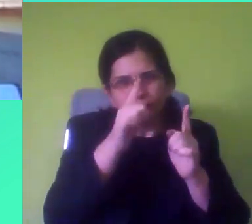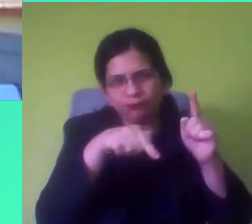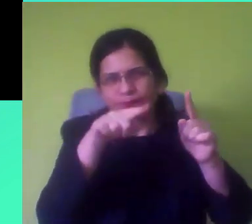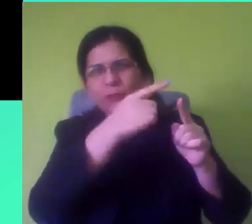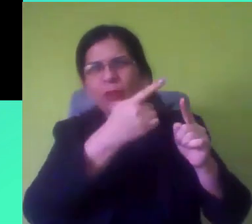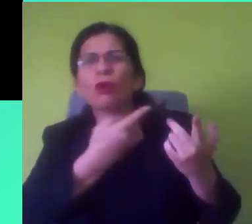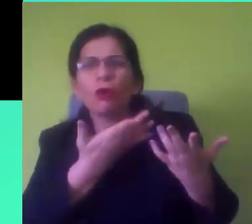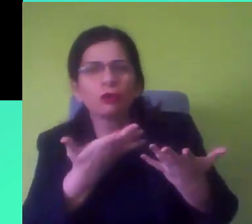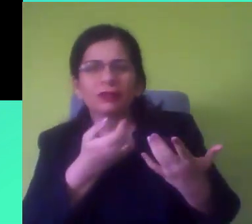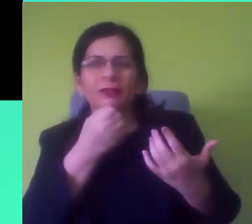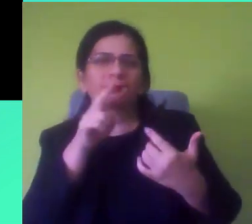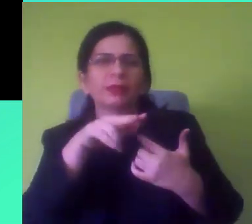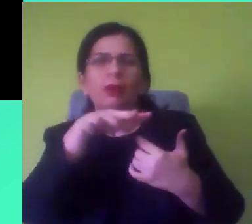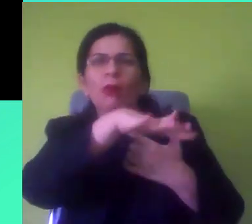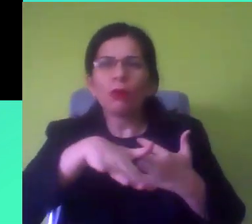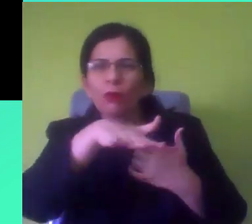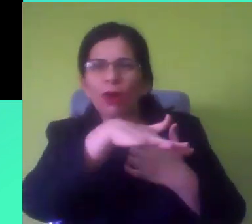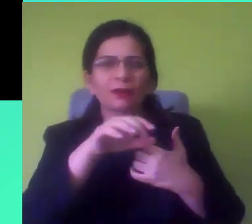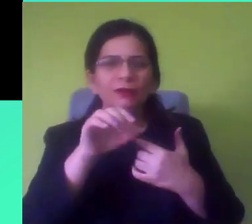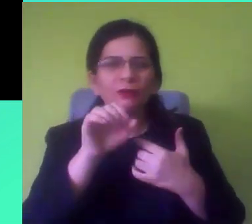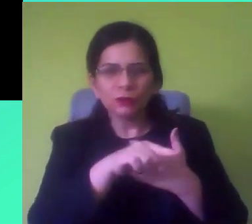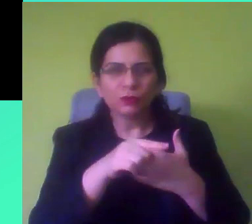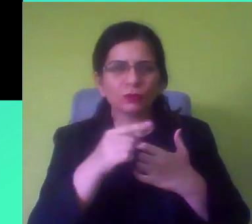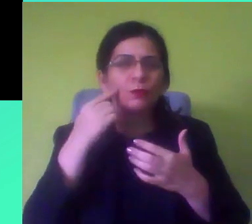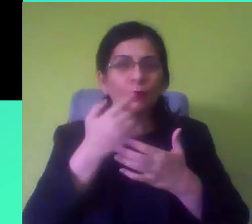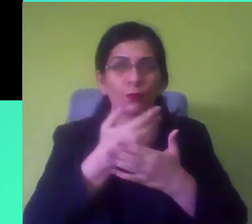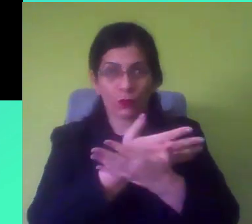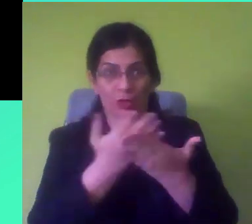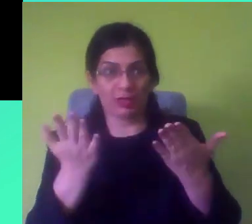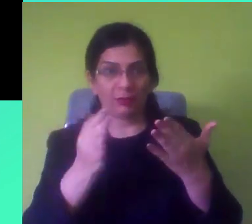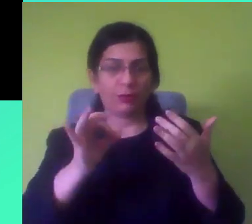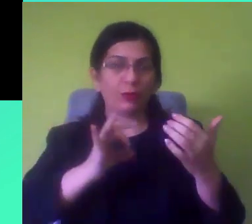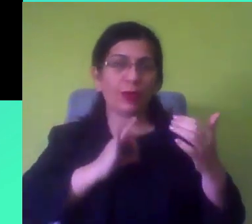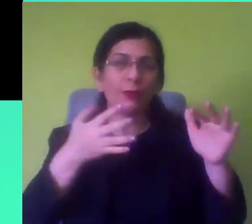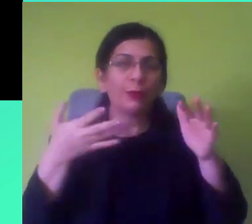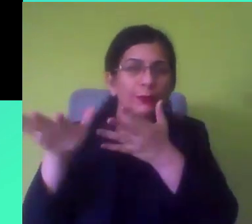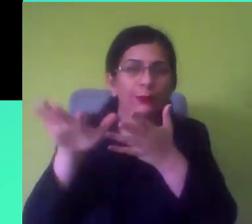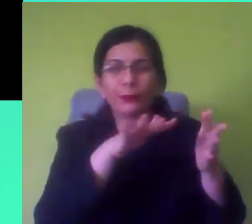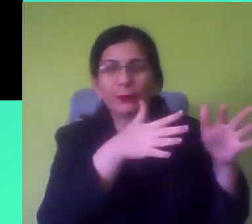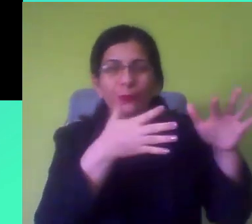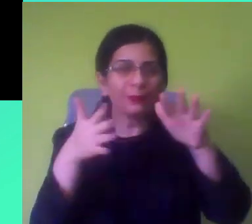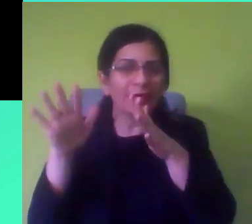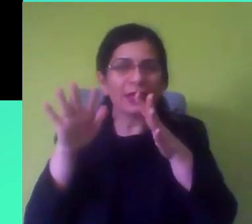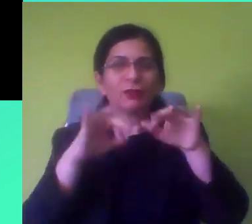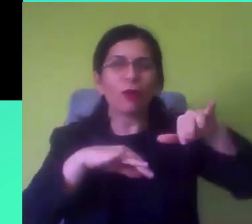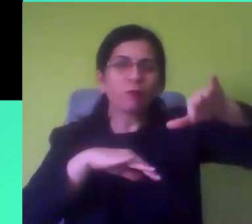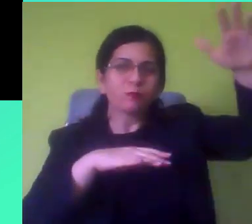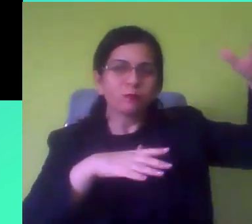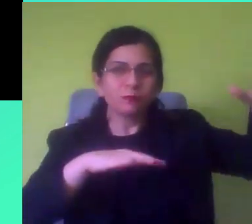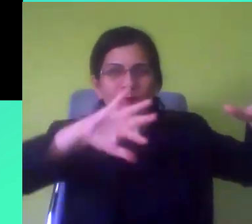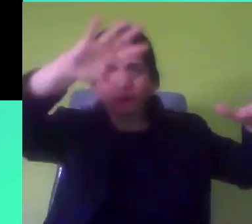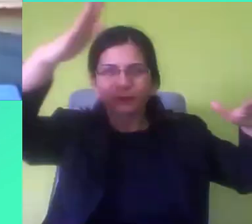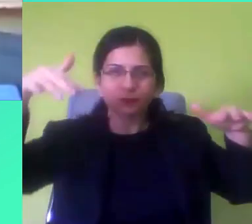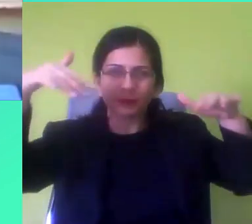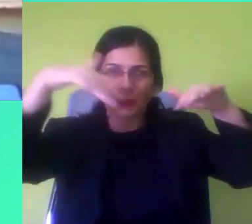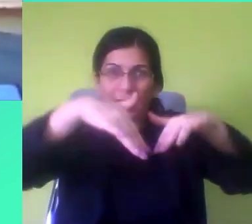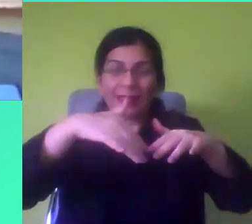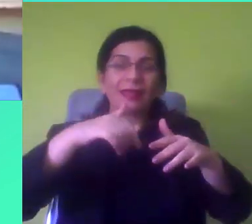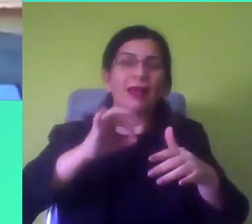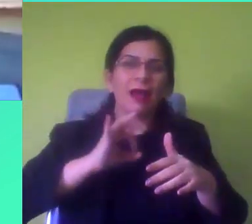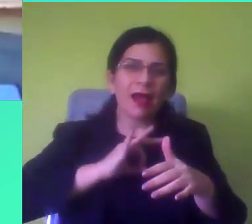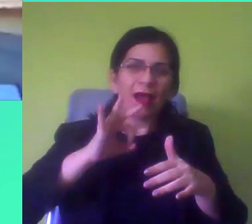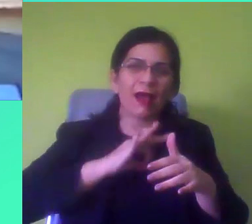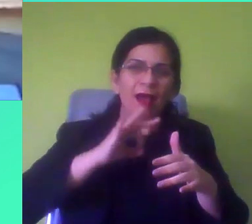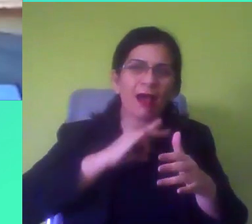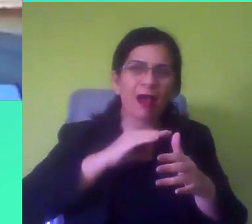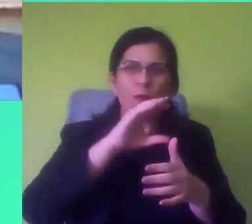están ubicados en zonas donde hay una sobreacumulación de nieve por efecto del viento o están más protegidos de la radiación y permite que